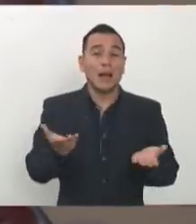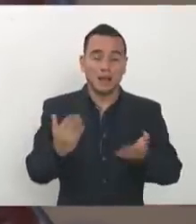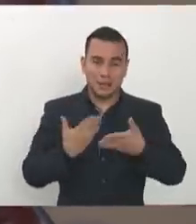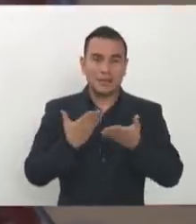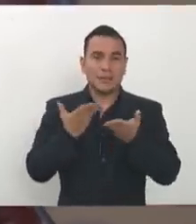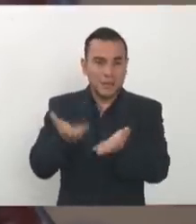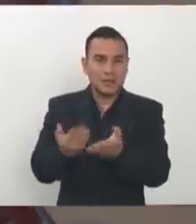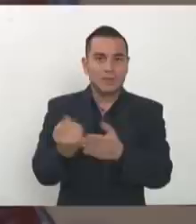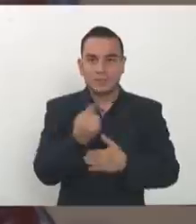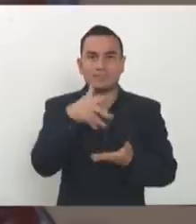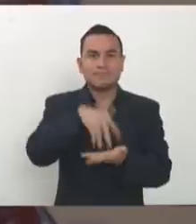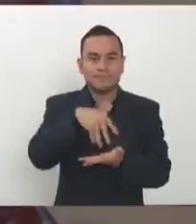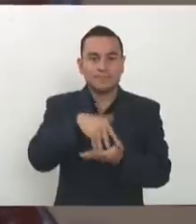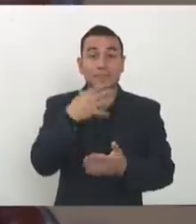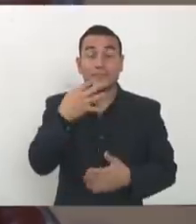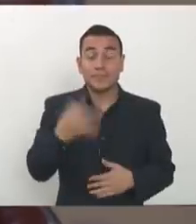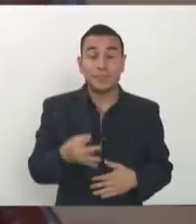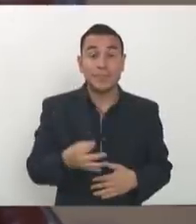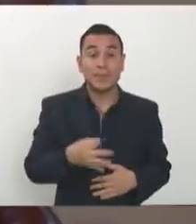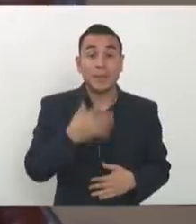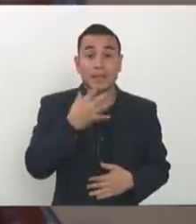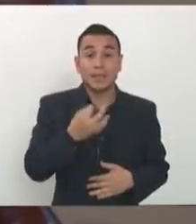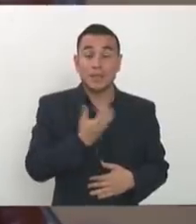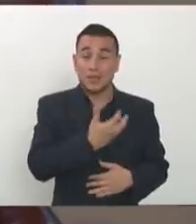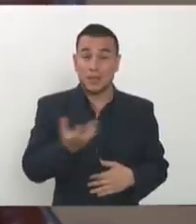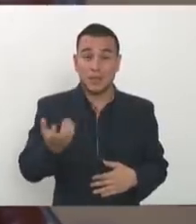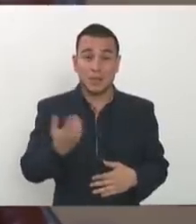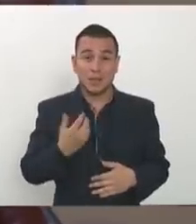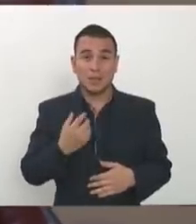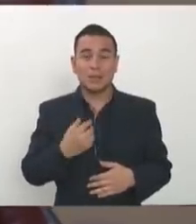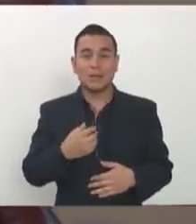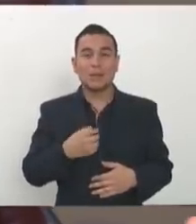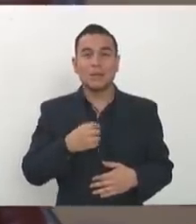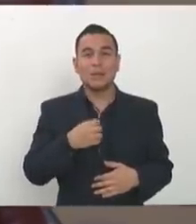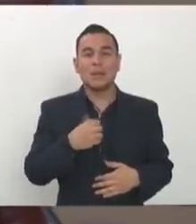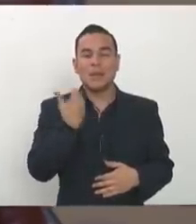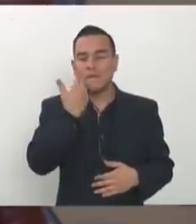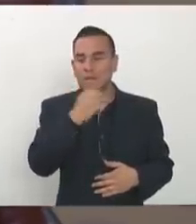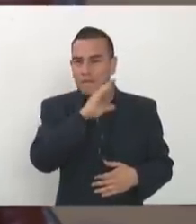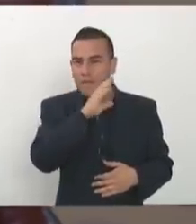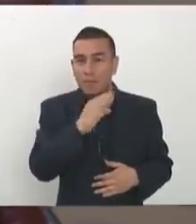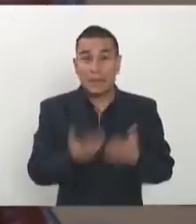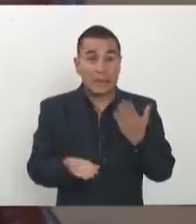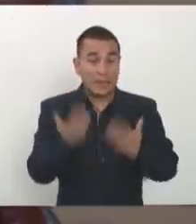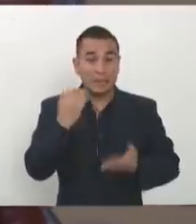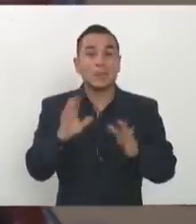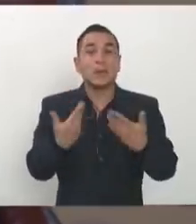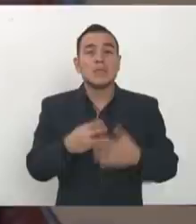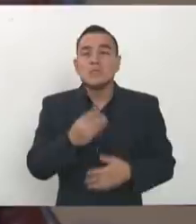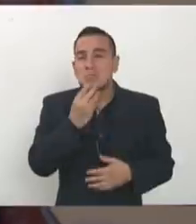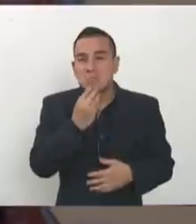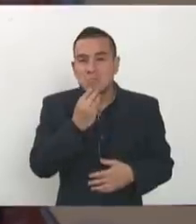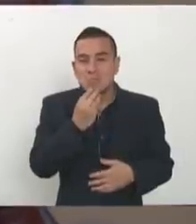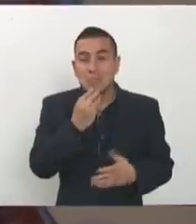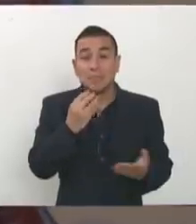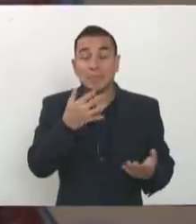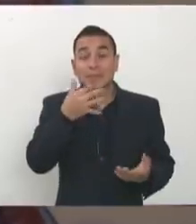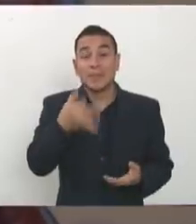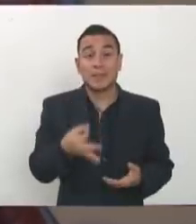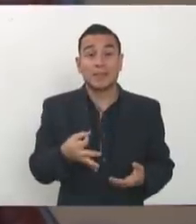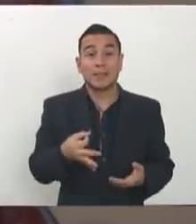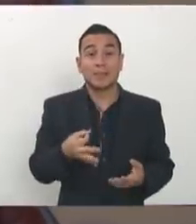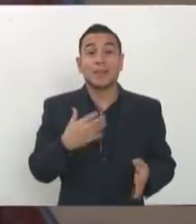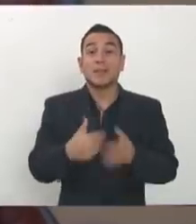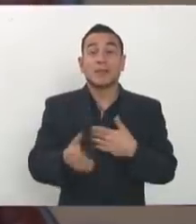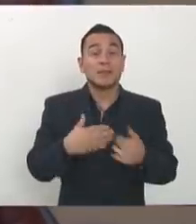para que lo atendamos porque probablemente está en un grupo de riesgo por la edad cuando es una cama para que la tengamos y no pueda respirar créame que